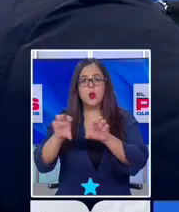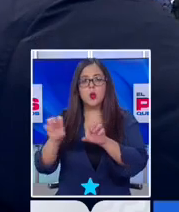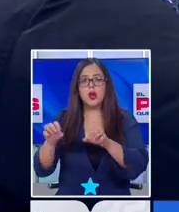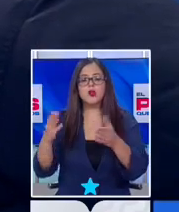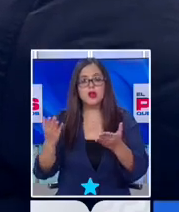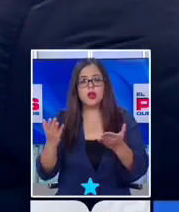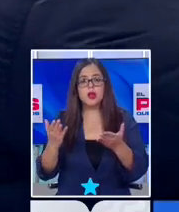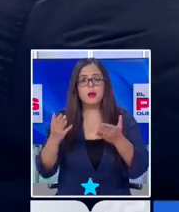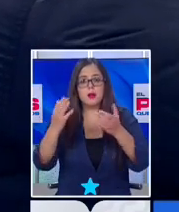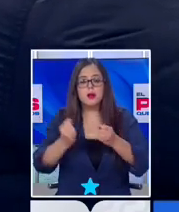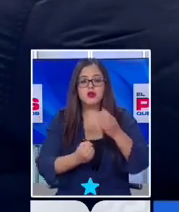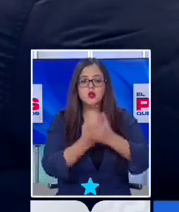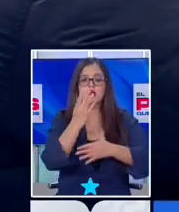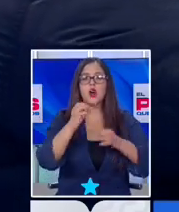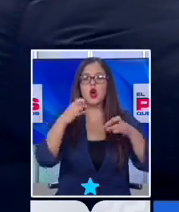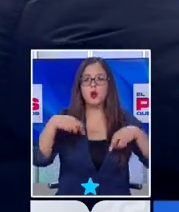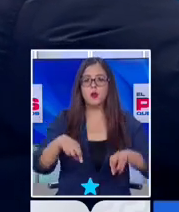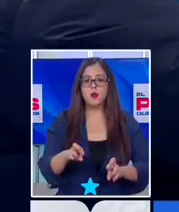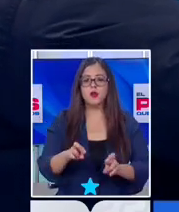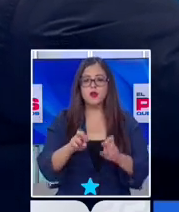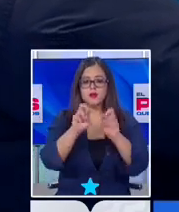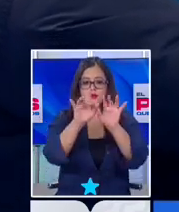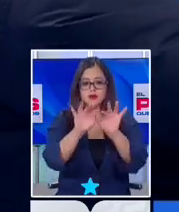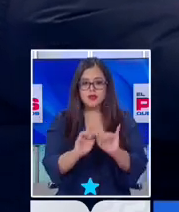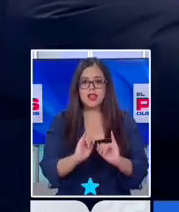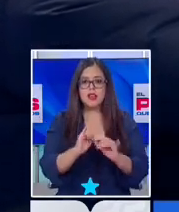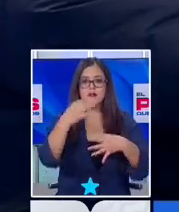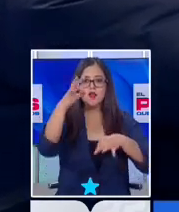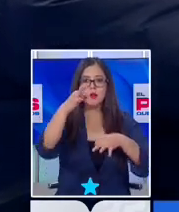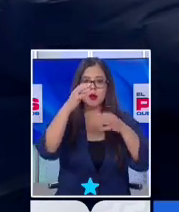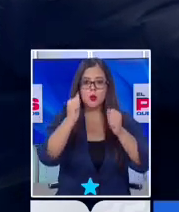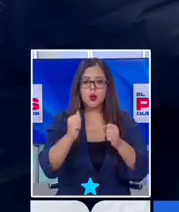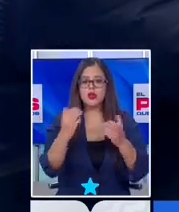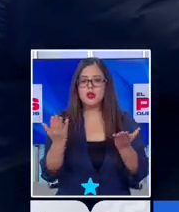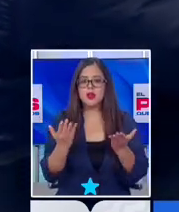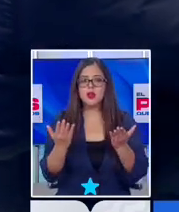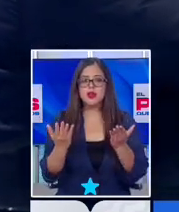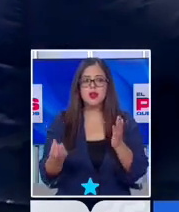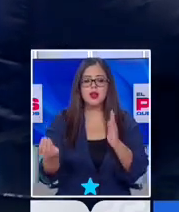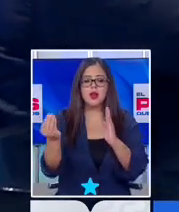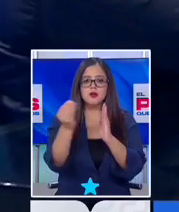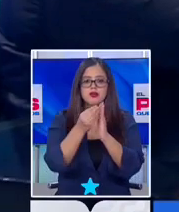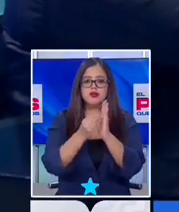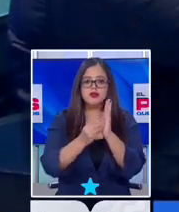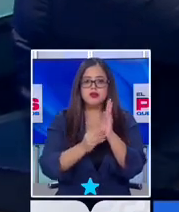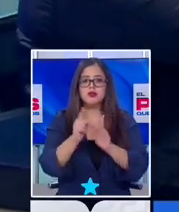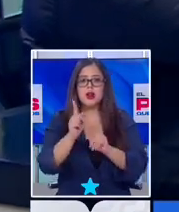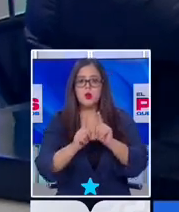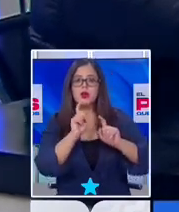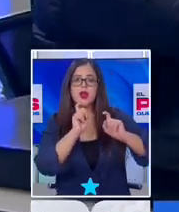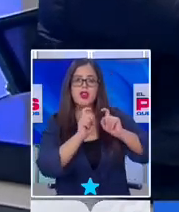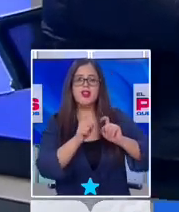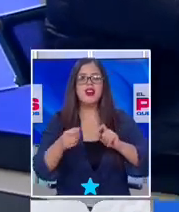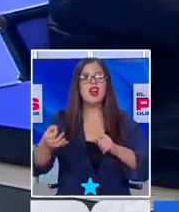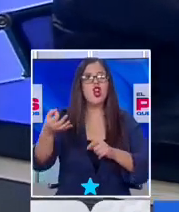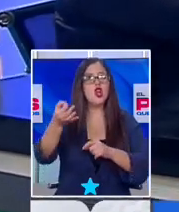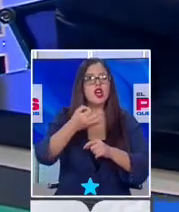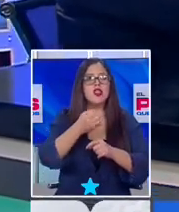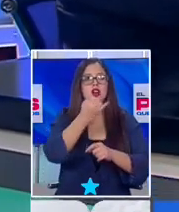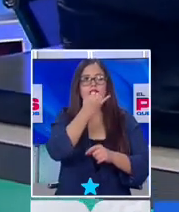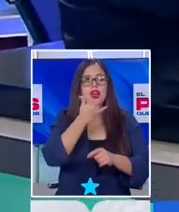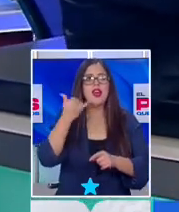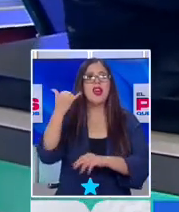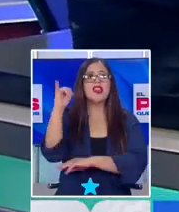poder dar una nueva posibilidad al informe para que pueda incorporar muchas de las críticas y como lo decía adamari lo que sea